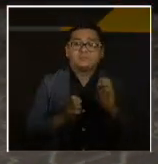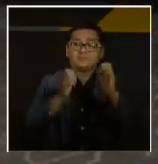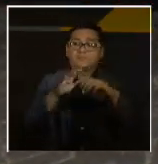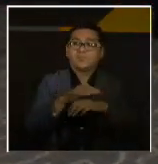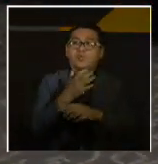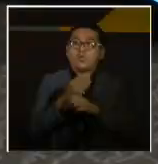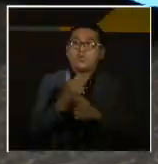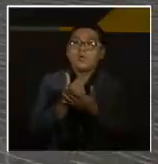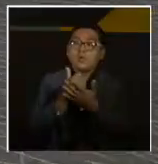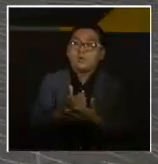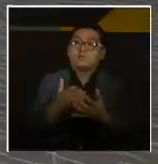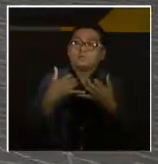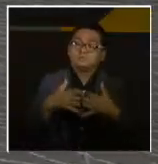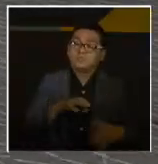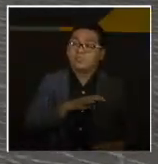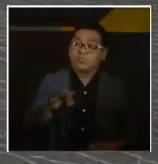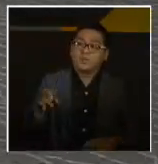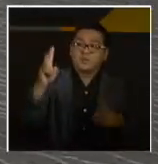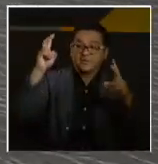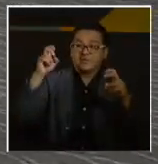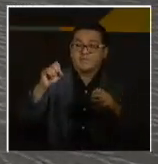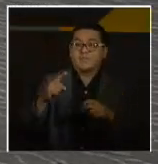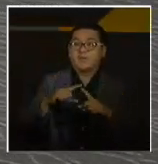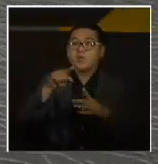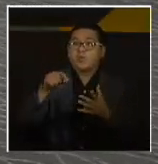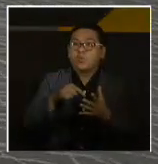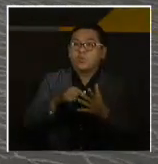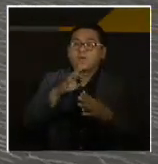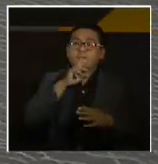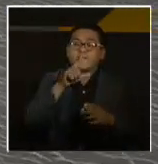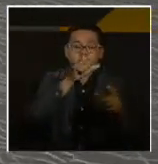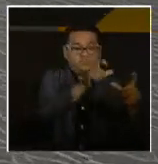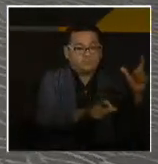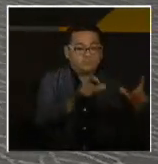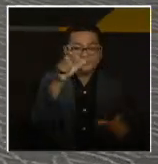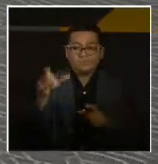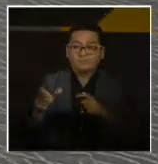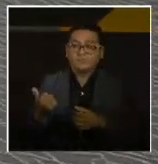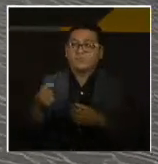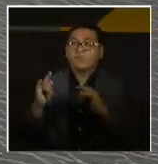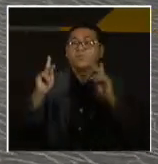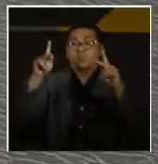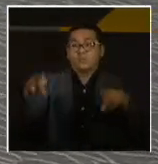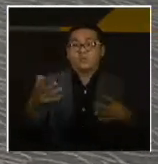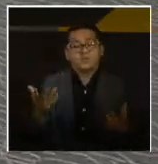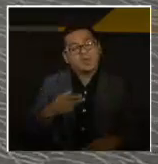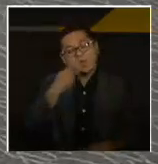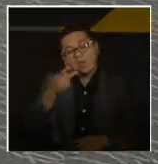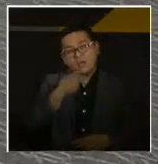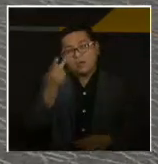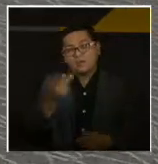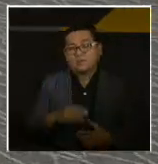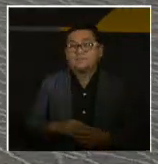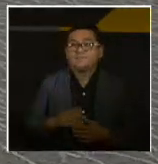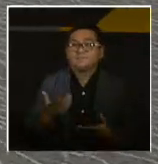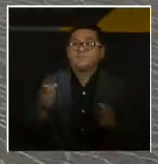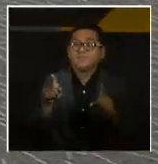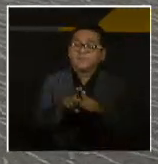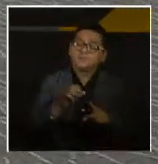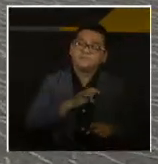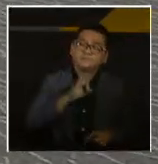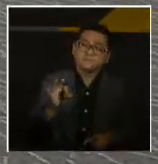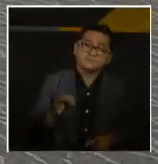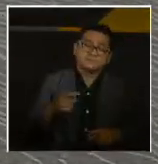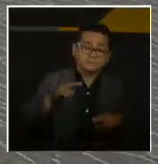infraestructura, apoyar a los industriales en el tema de la logística con mejorar el puerto de altura, de lo que ya se habló, del dragado, también del